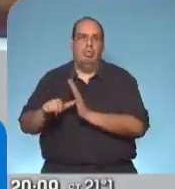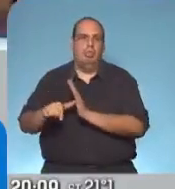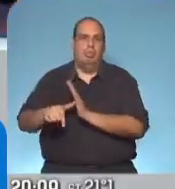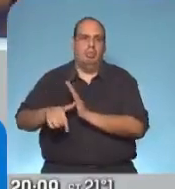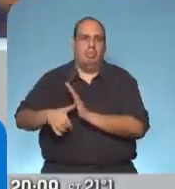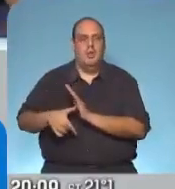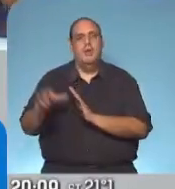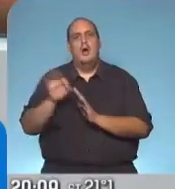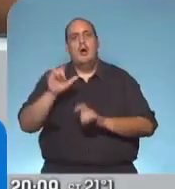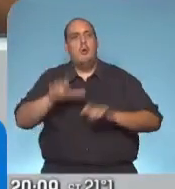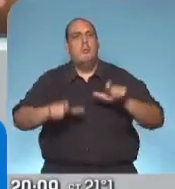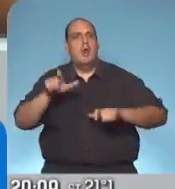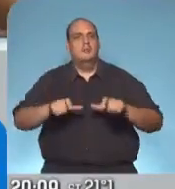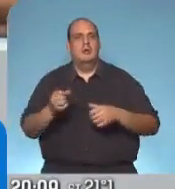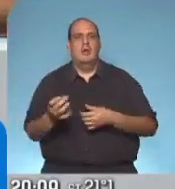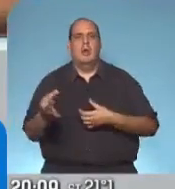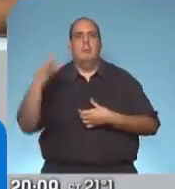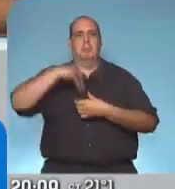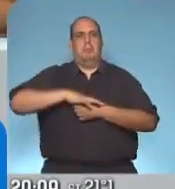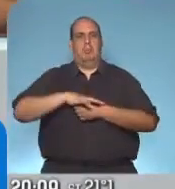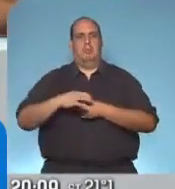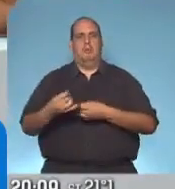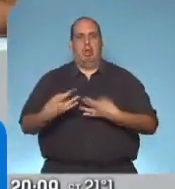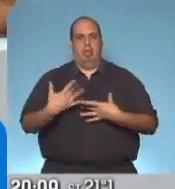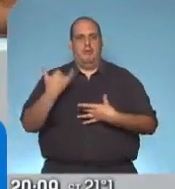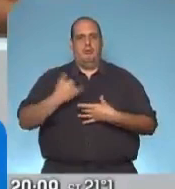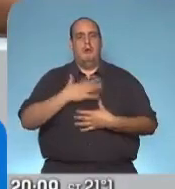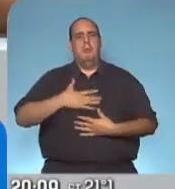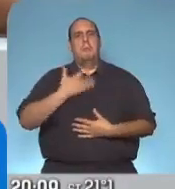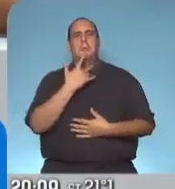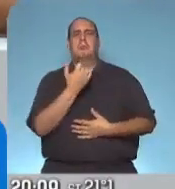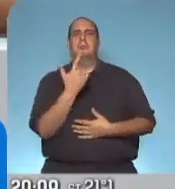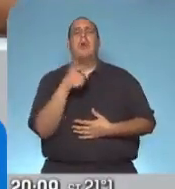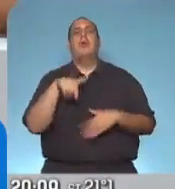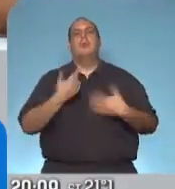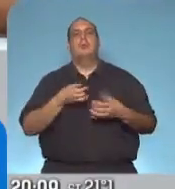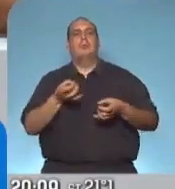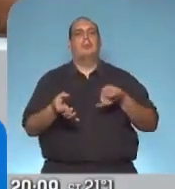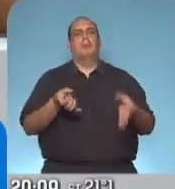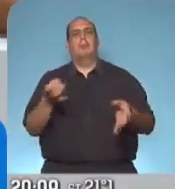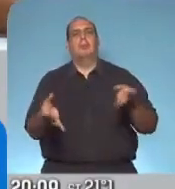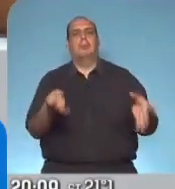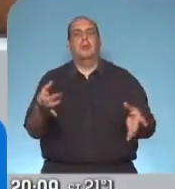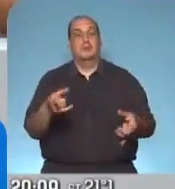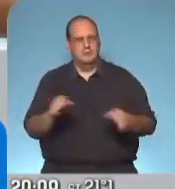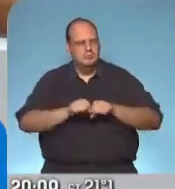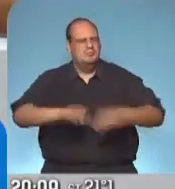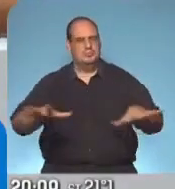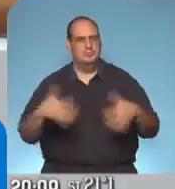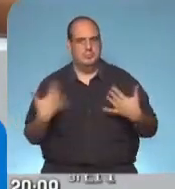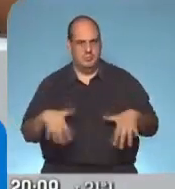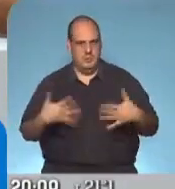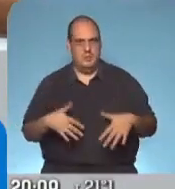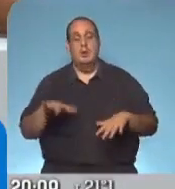estos famosos asintomáticos que están por la ciudad y de repente los casos se pueden disparar. Entonces, mucha cautela. El presidente insiste en